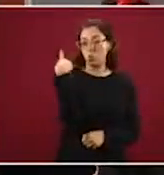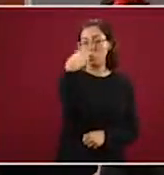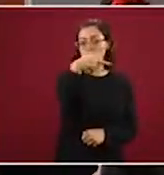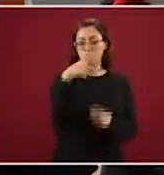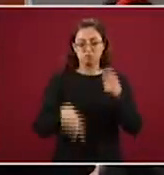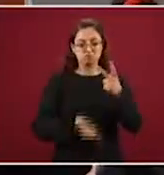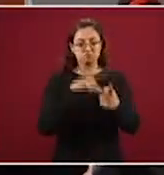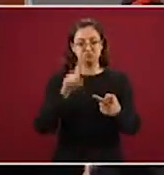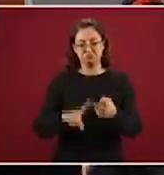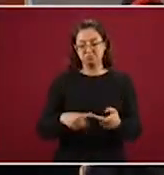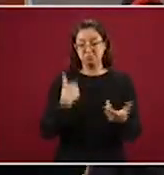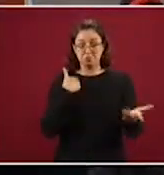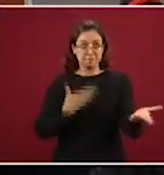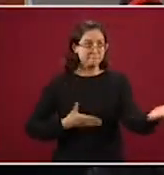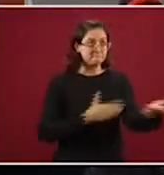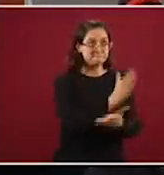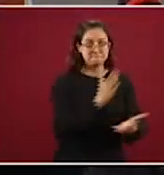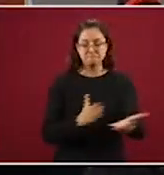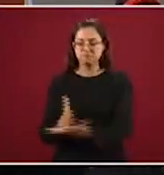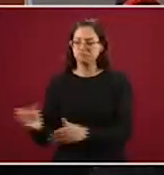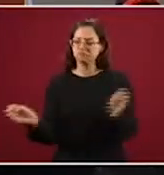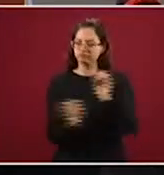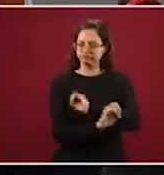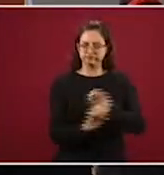la no intervención,